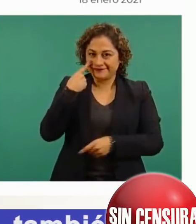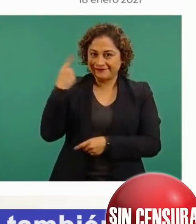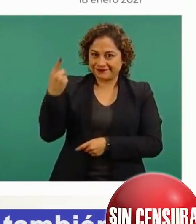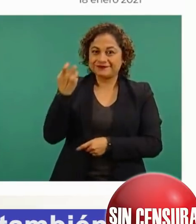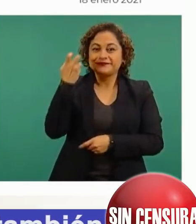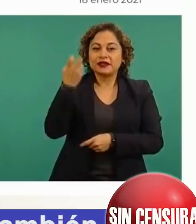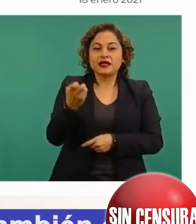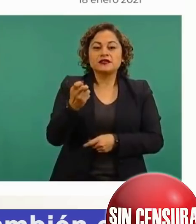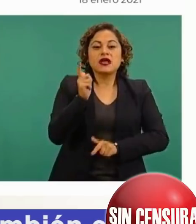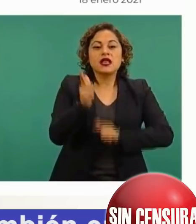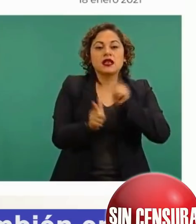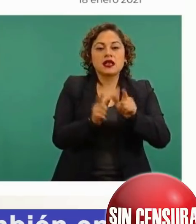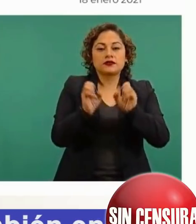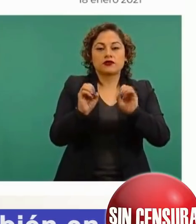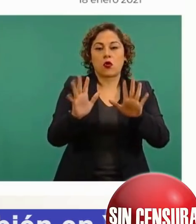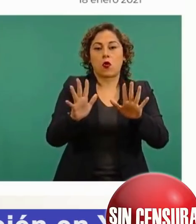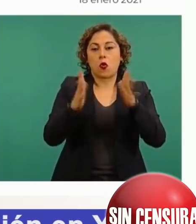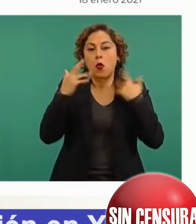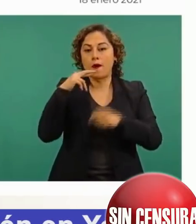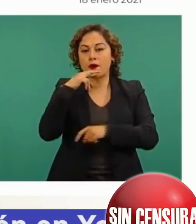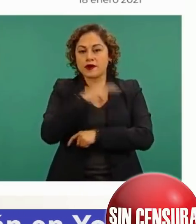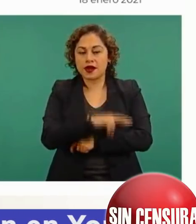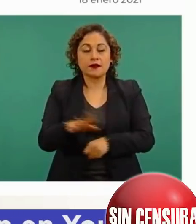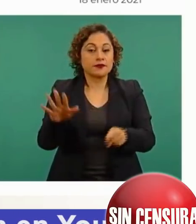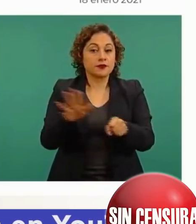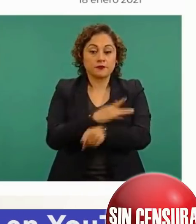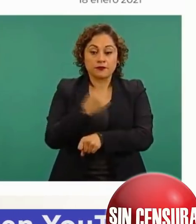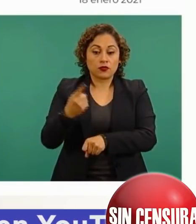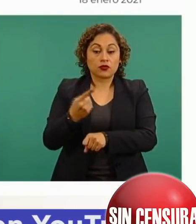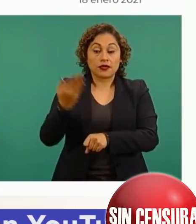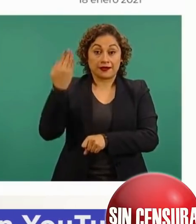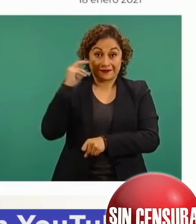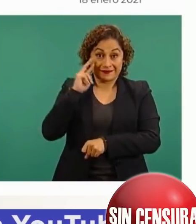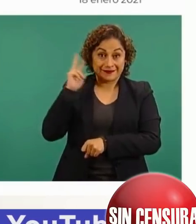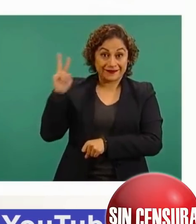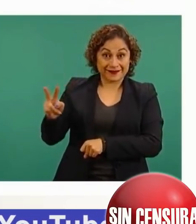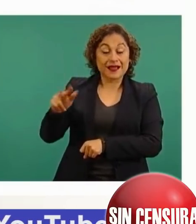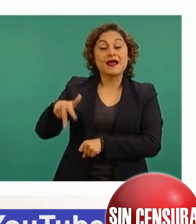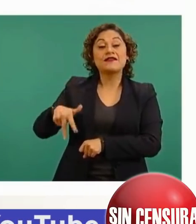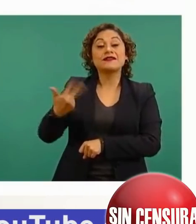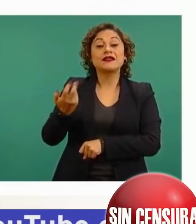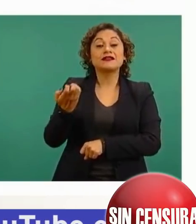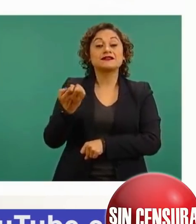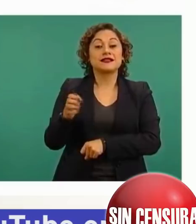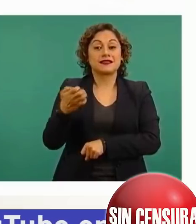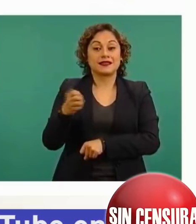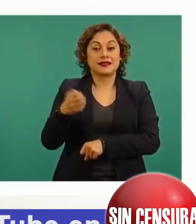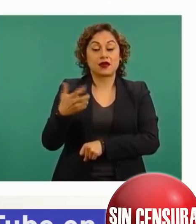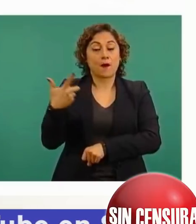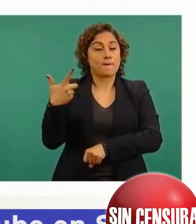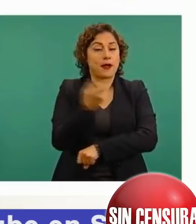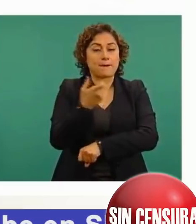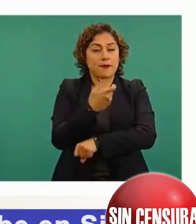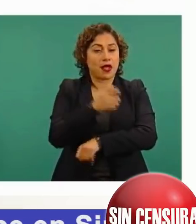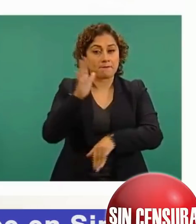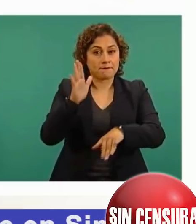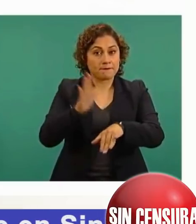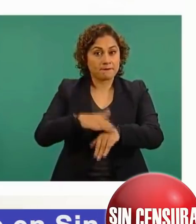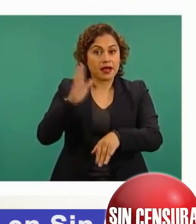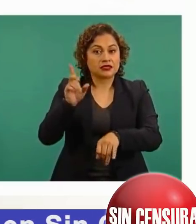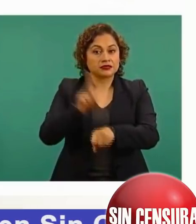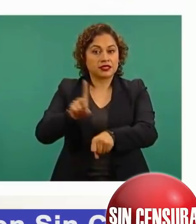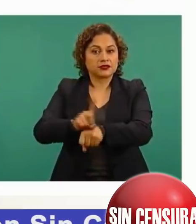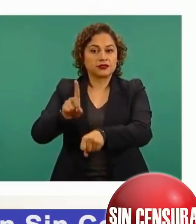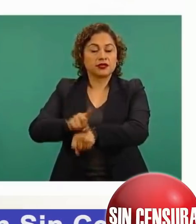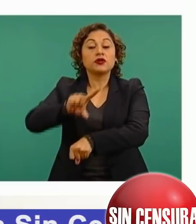siguiente gráfica también, donde súbitamente a partir del 13 de enero vacunamos una gran cantidad de personas diarias, pero después